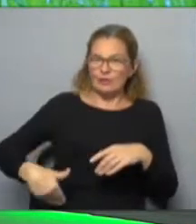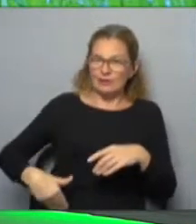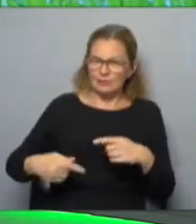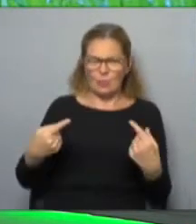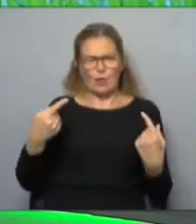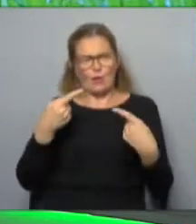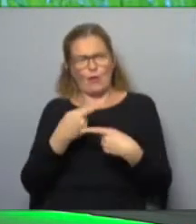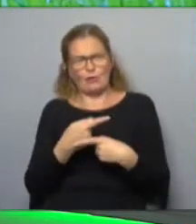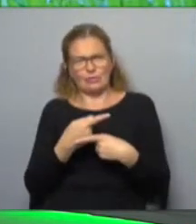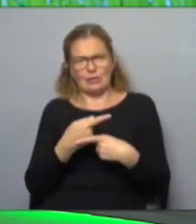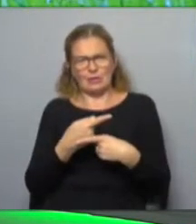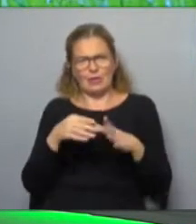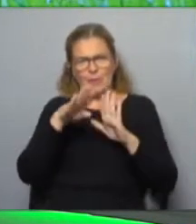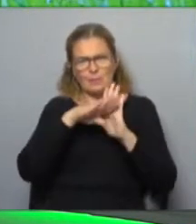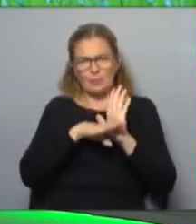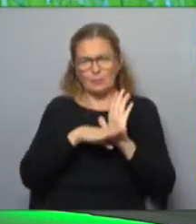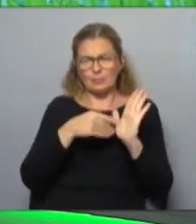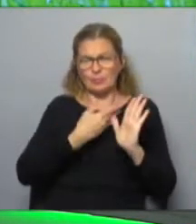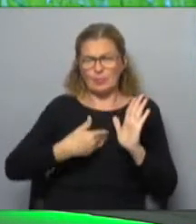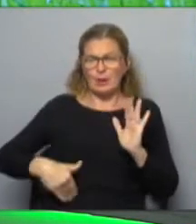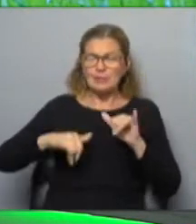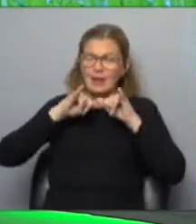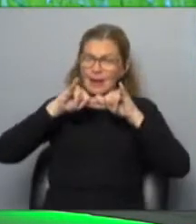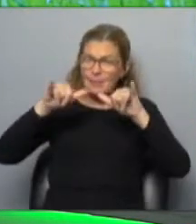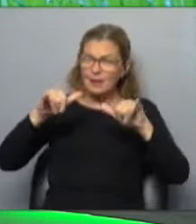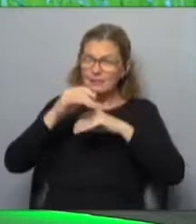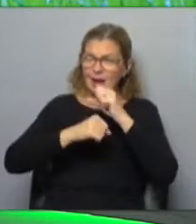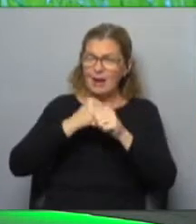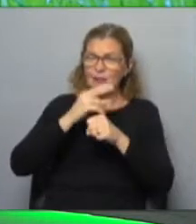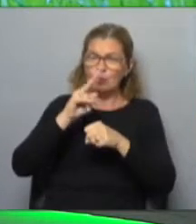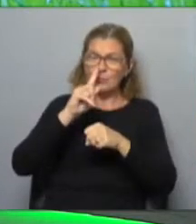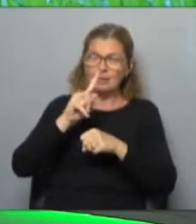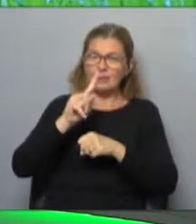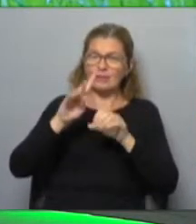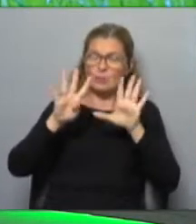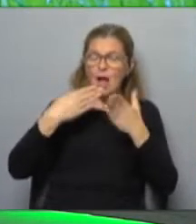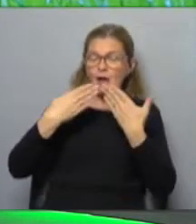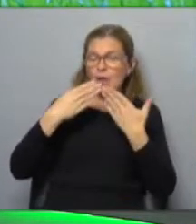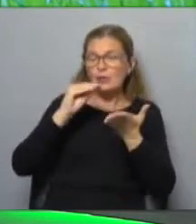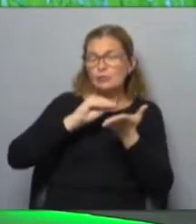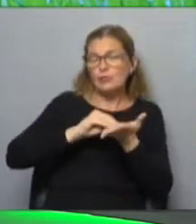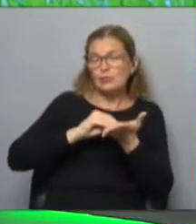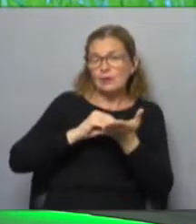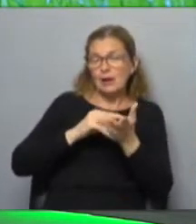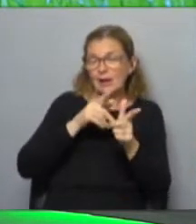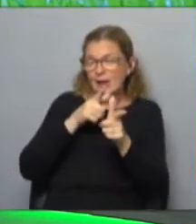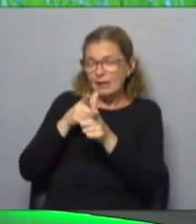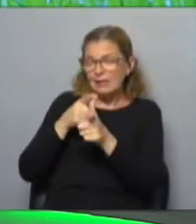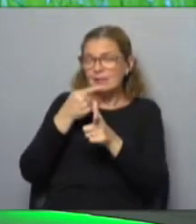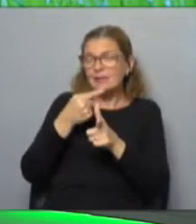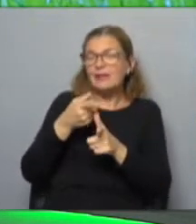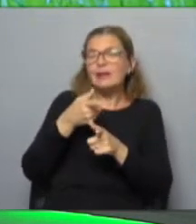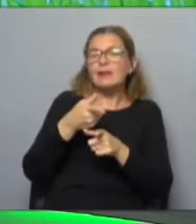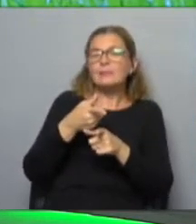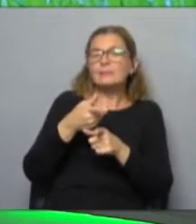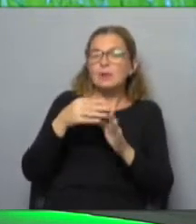contradice con su propio programa de gobierno, que en la campaña de 2019 hablaba justamente sobre la cacería, y señalaba que